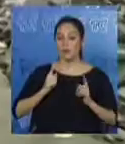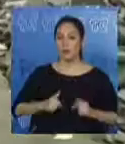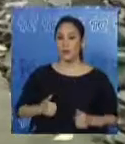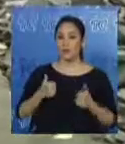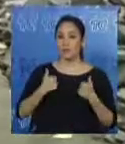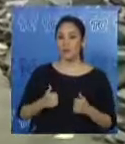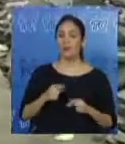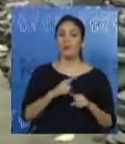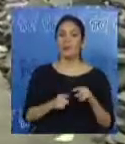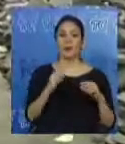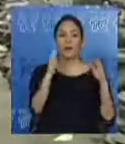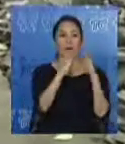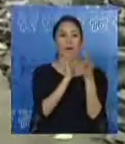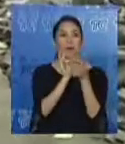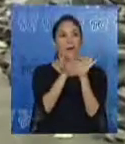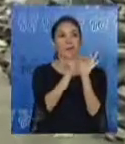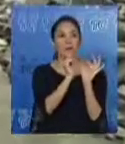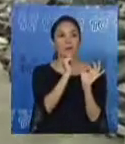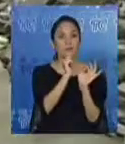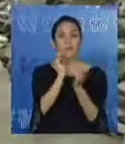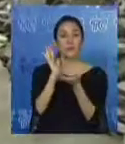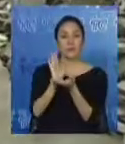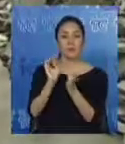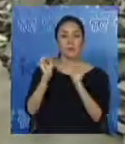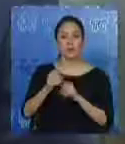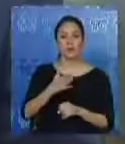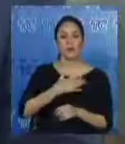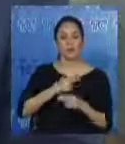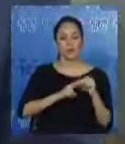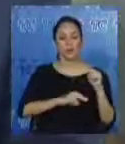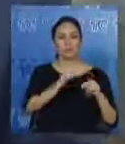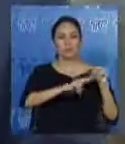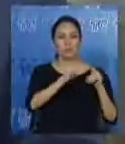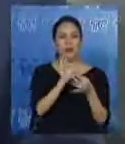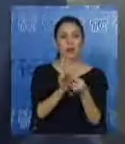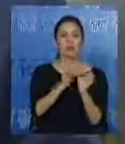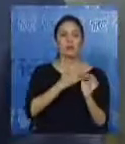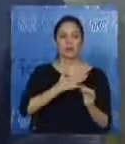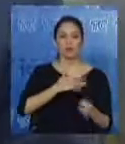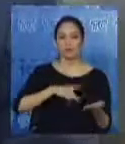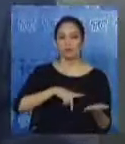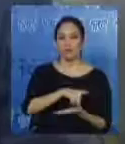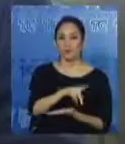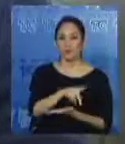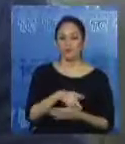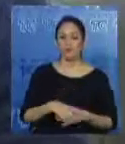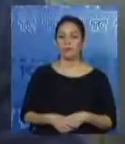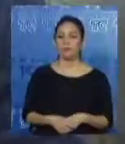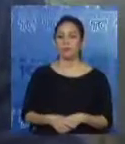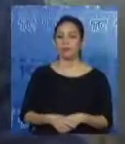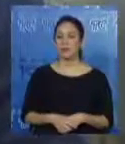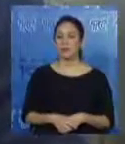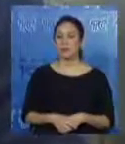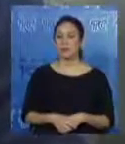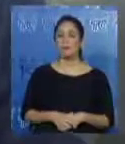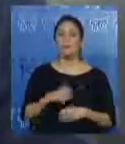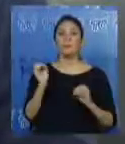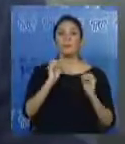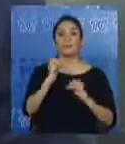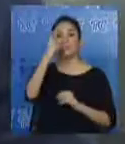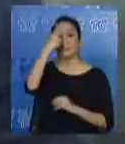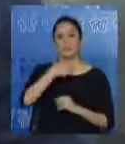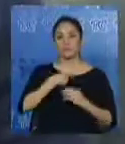casa necesita reparaciones? El BIES asumirá este costo. Digamos que además la persona perdió su casa,